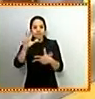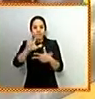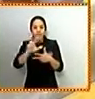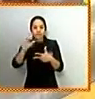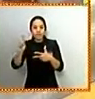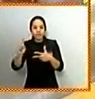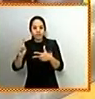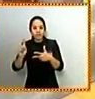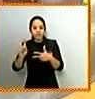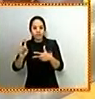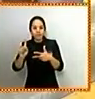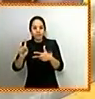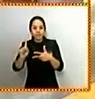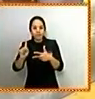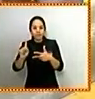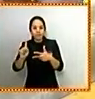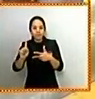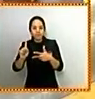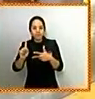31, serie decisivo número.